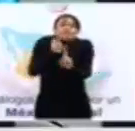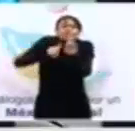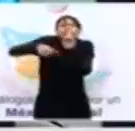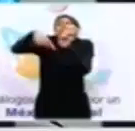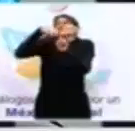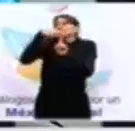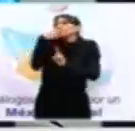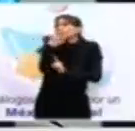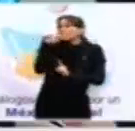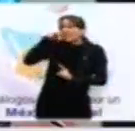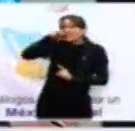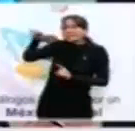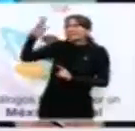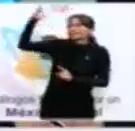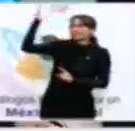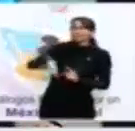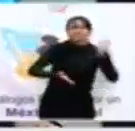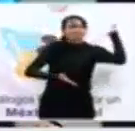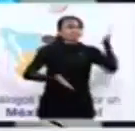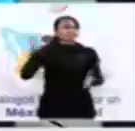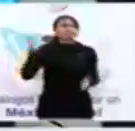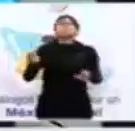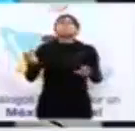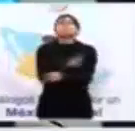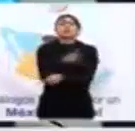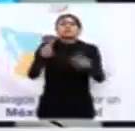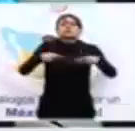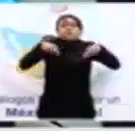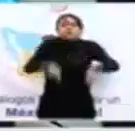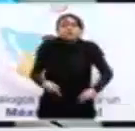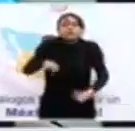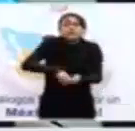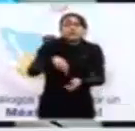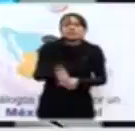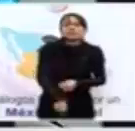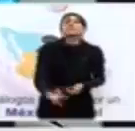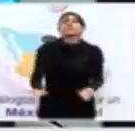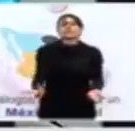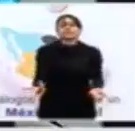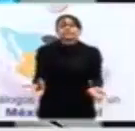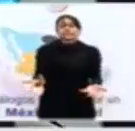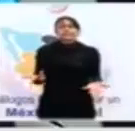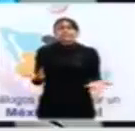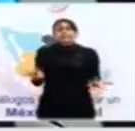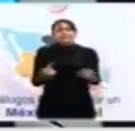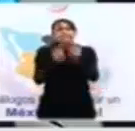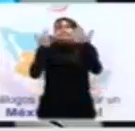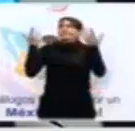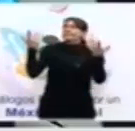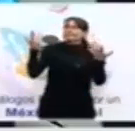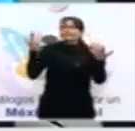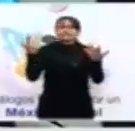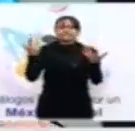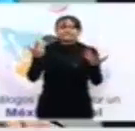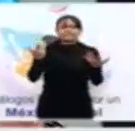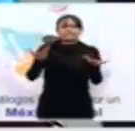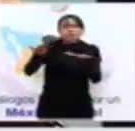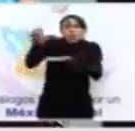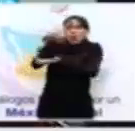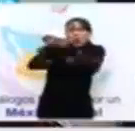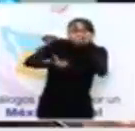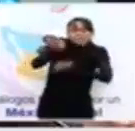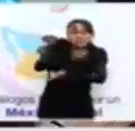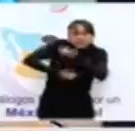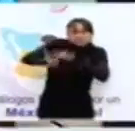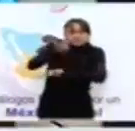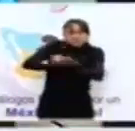auténtico productor. Y los subsidios que el gobierno maneja a través de Acerca en el programa de comercialización, se los están